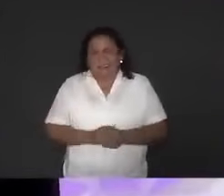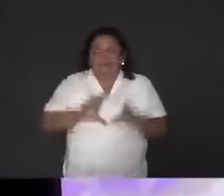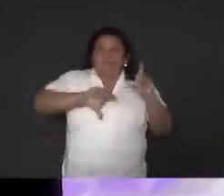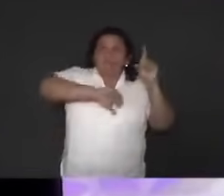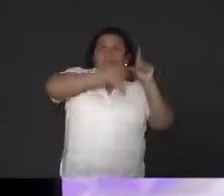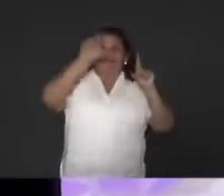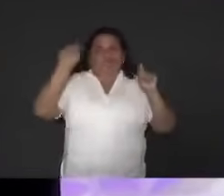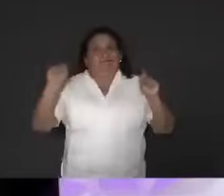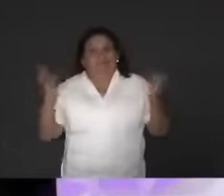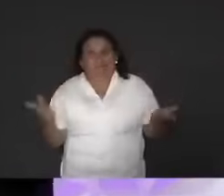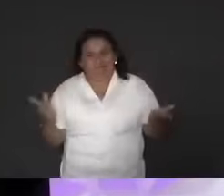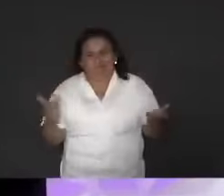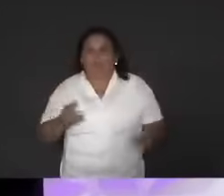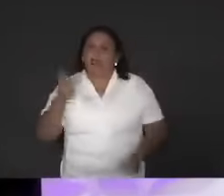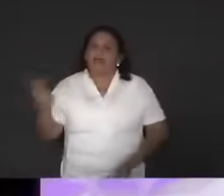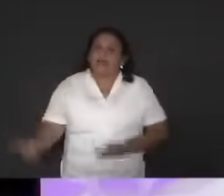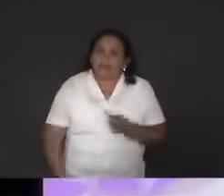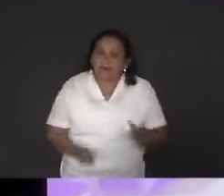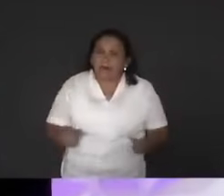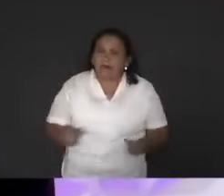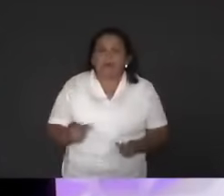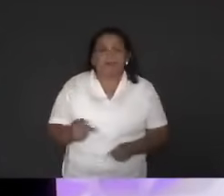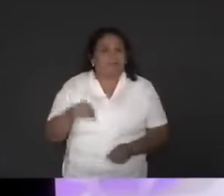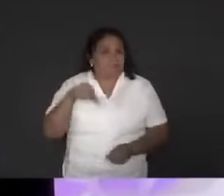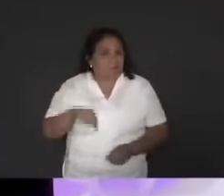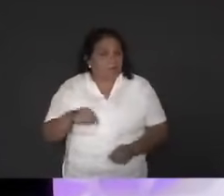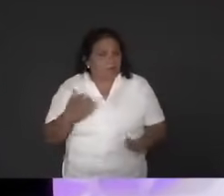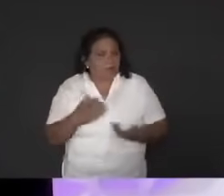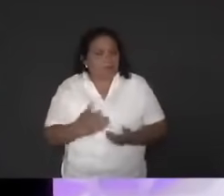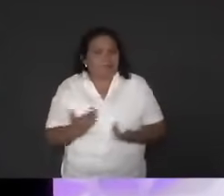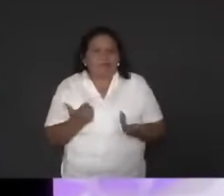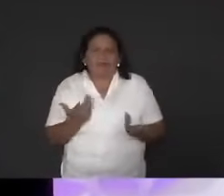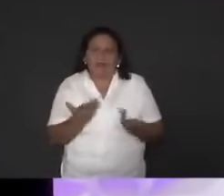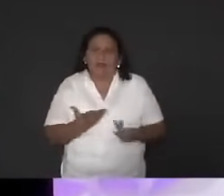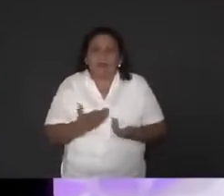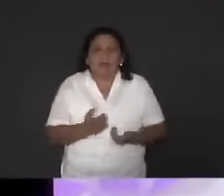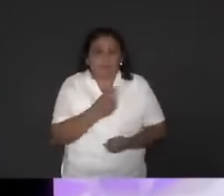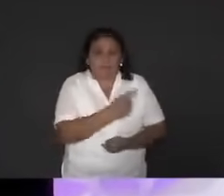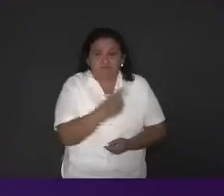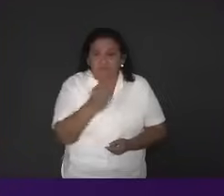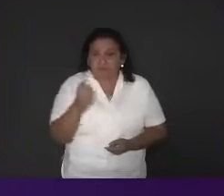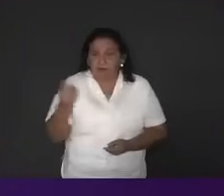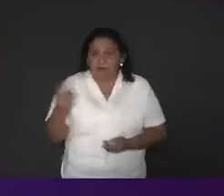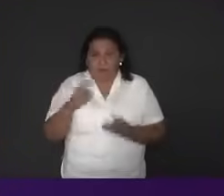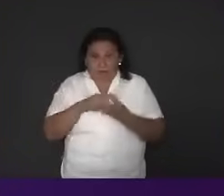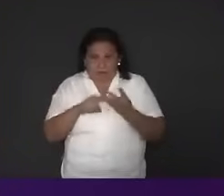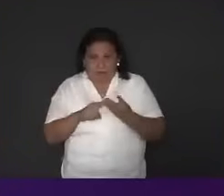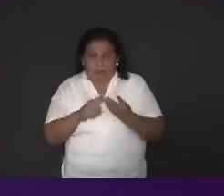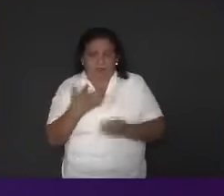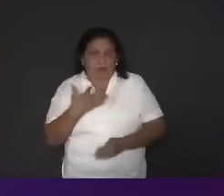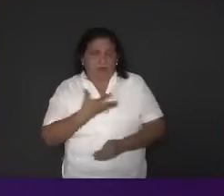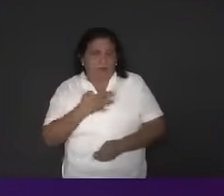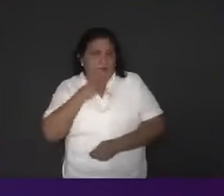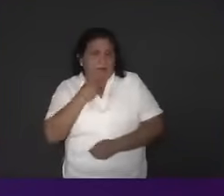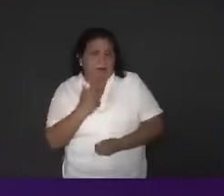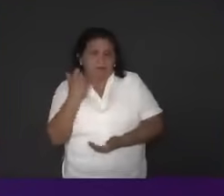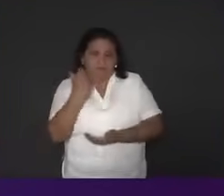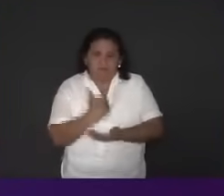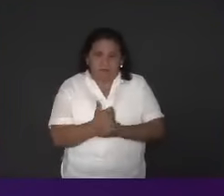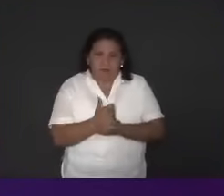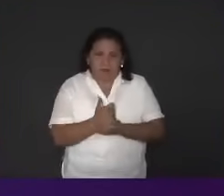nacional. Por eso la pregunta que se les hace esta noche es, ¿qué acciones generarán para tener mejores salarios en todo el